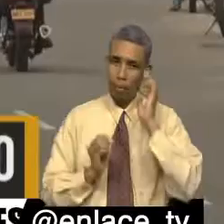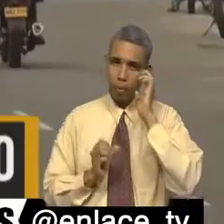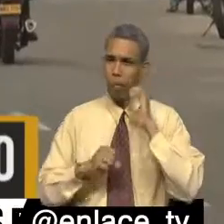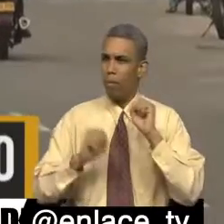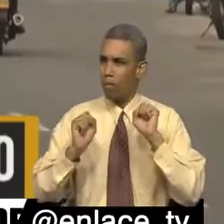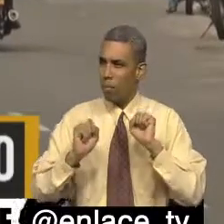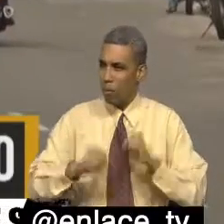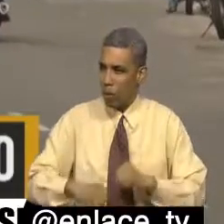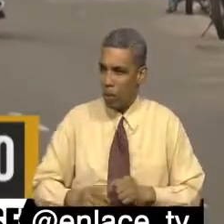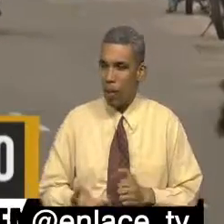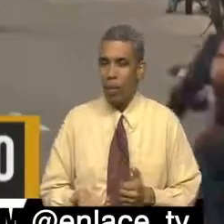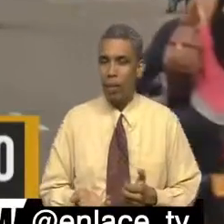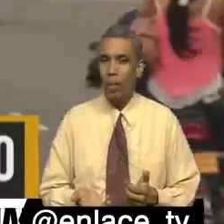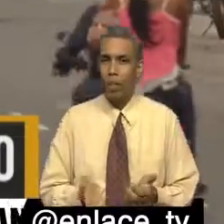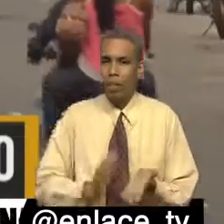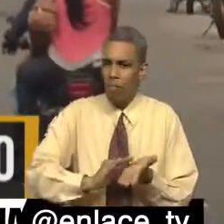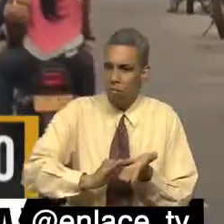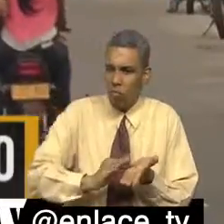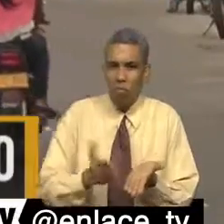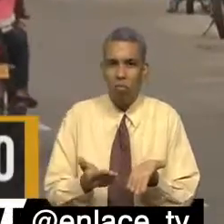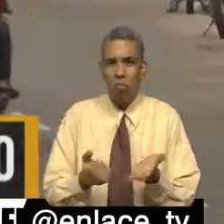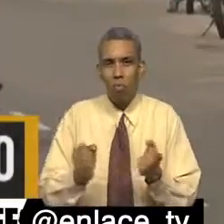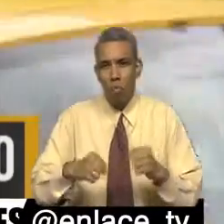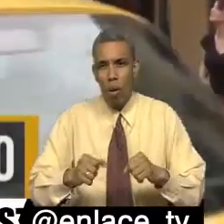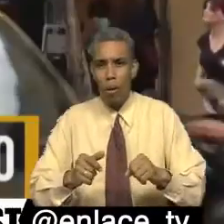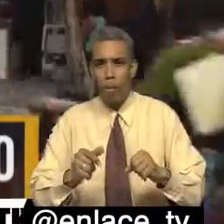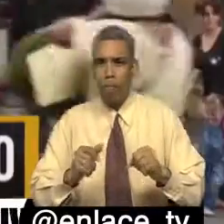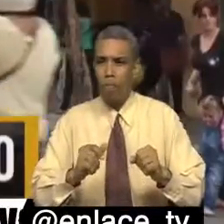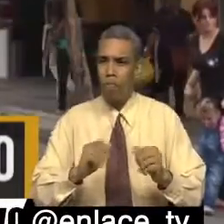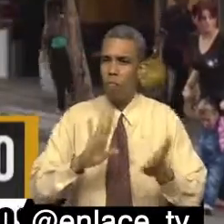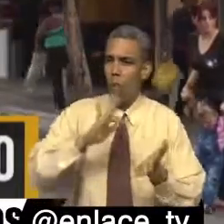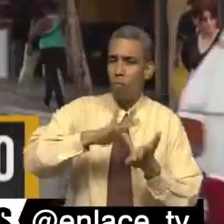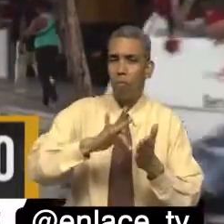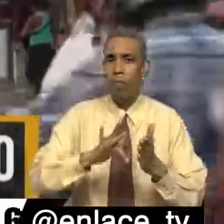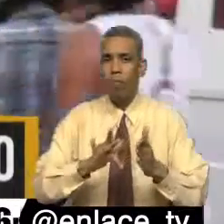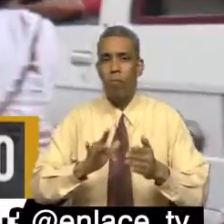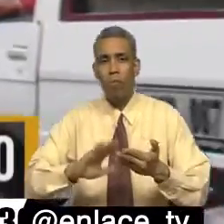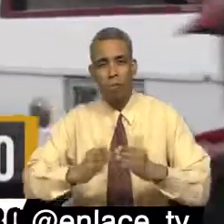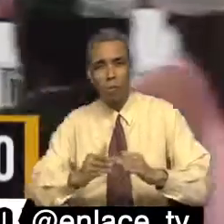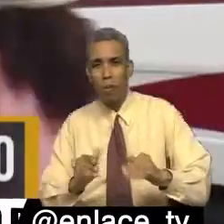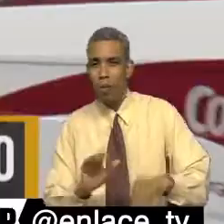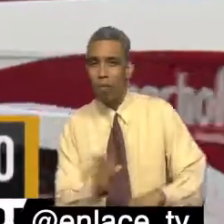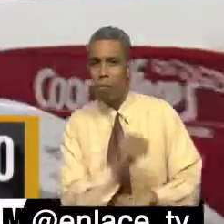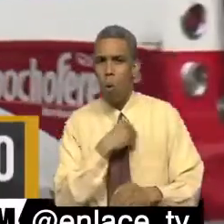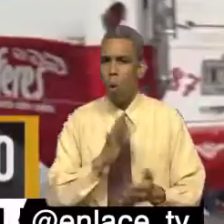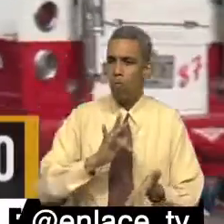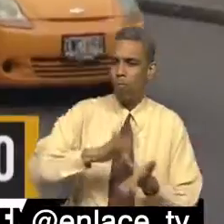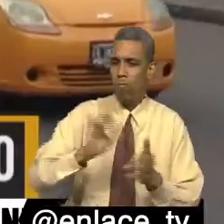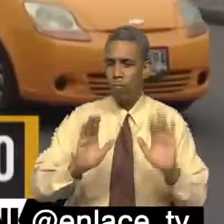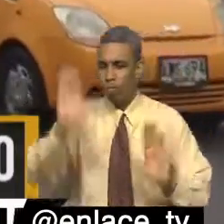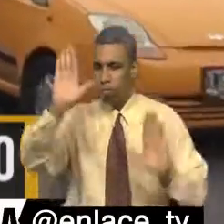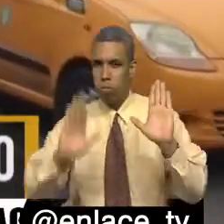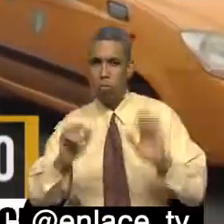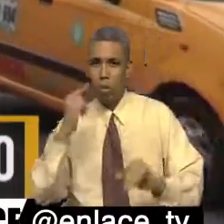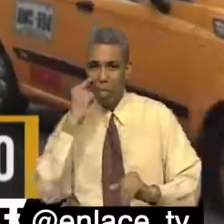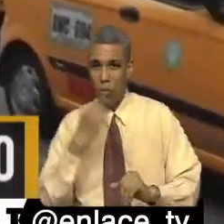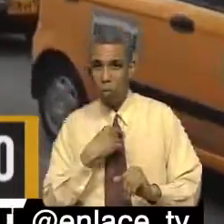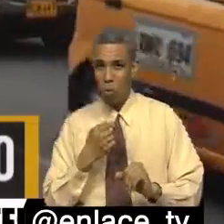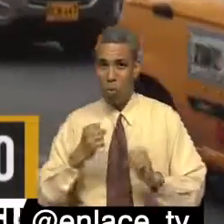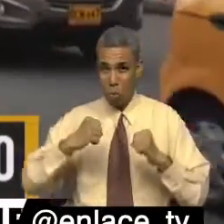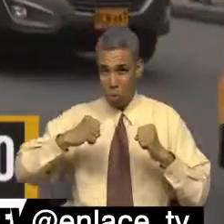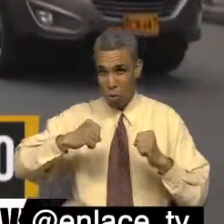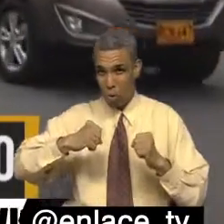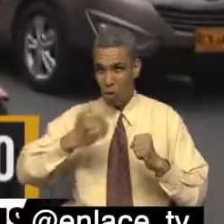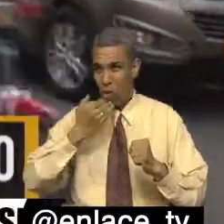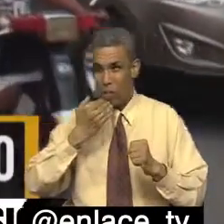municipal mecanismos participativos que activen la economía de la ciudad de manera sostenida, evitando acciones contrarias al bienestar